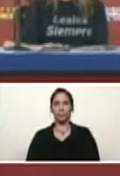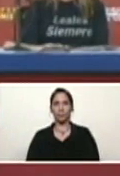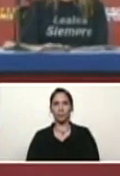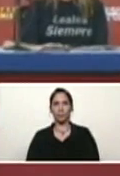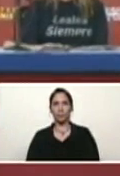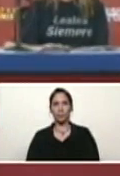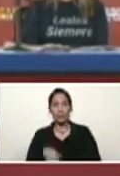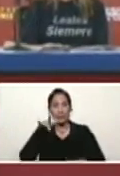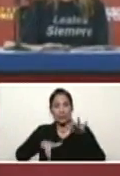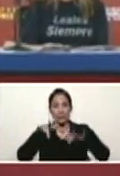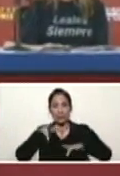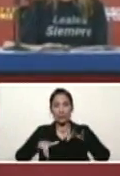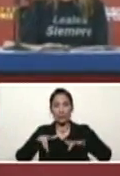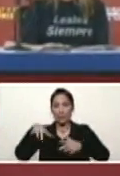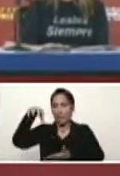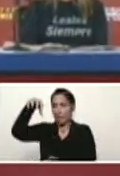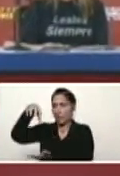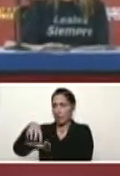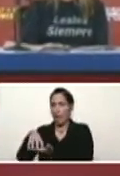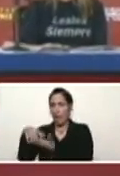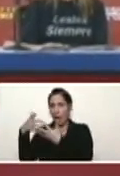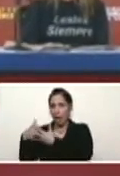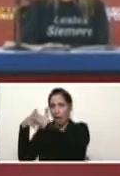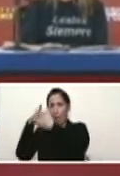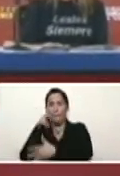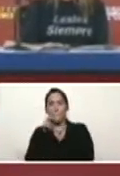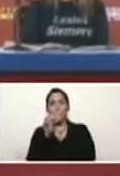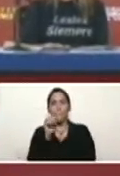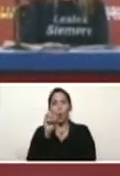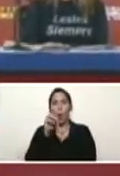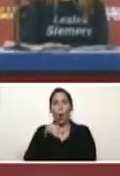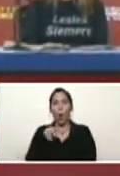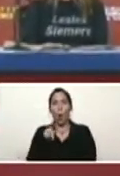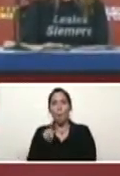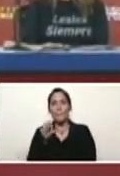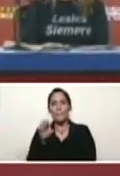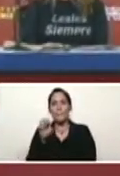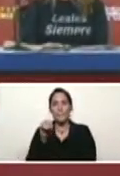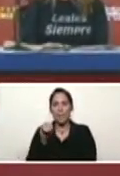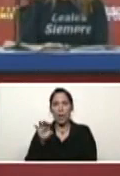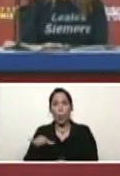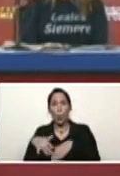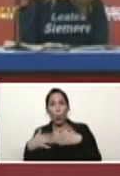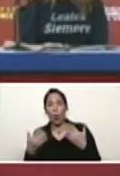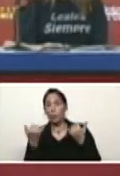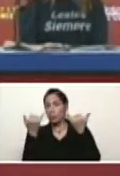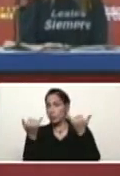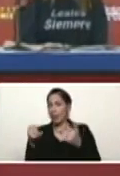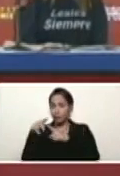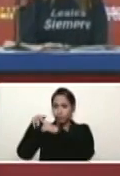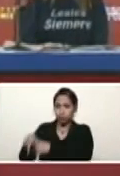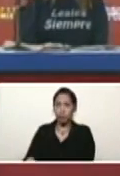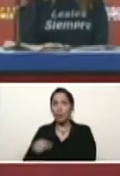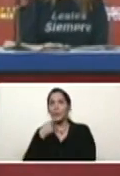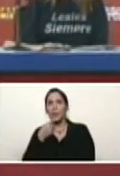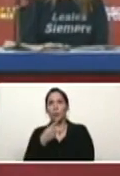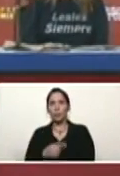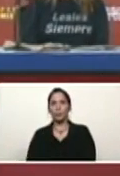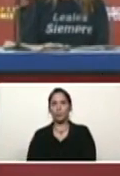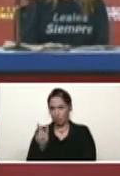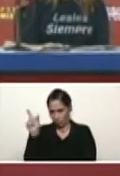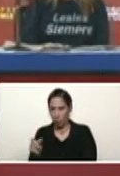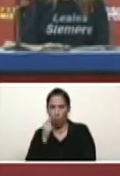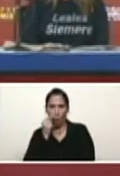El secretario de Estado de Estados Unidos, Mike Pompeo, cuando ya estaban derrotados, dijo: